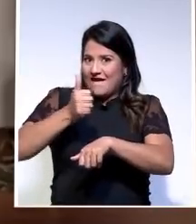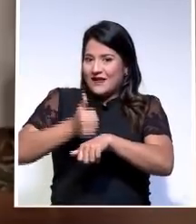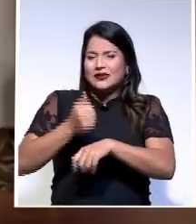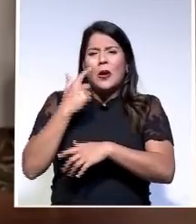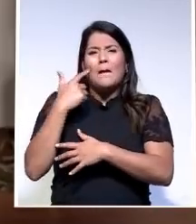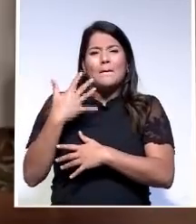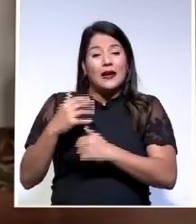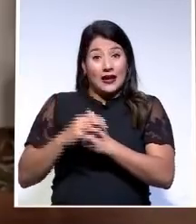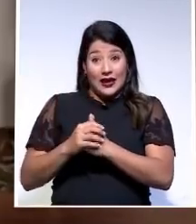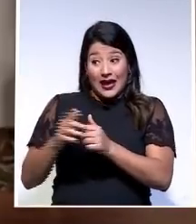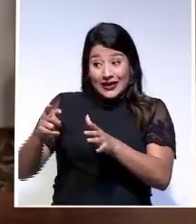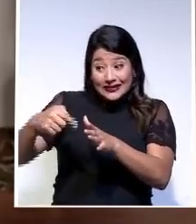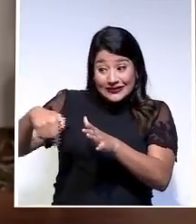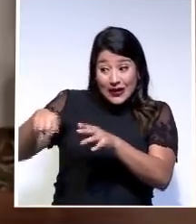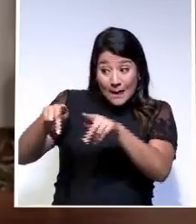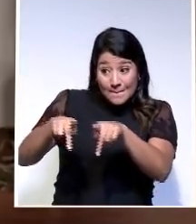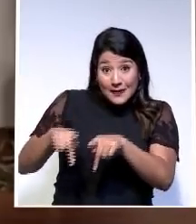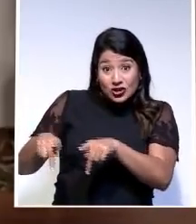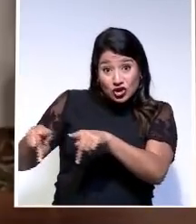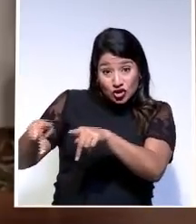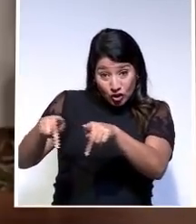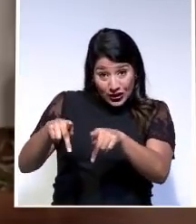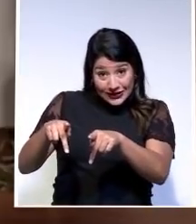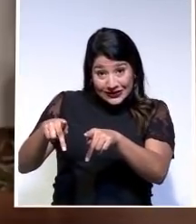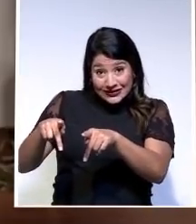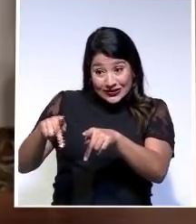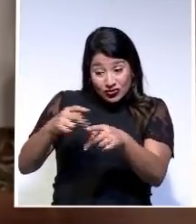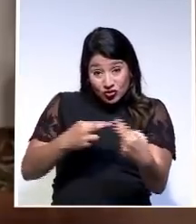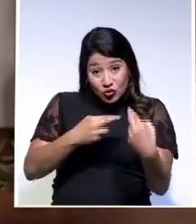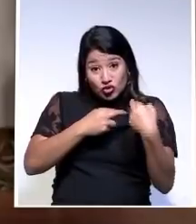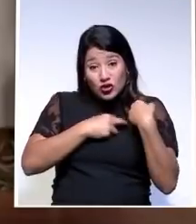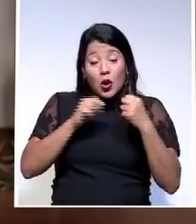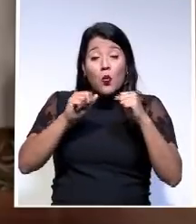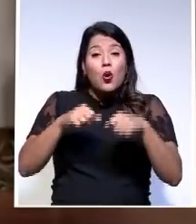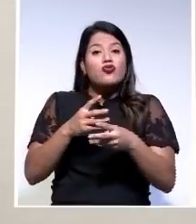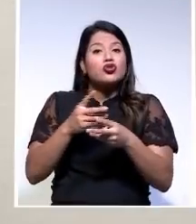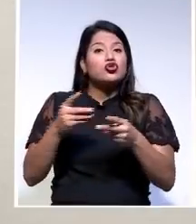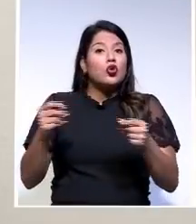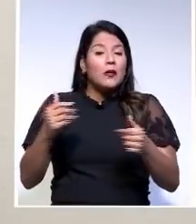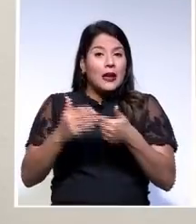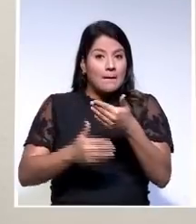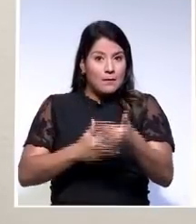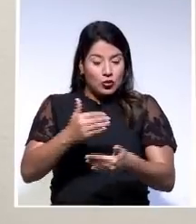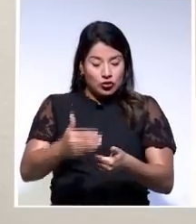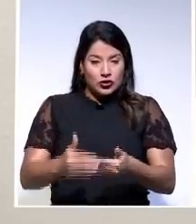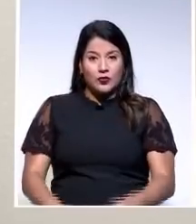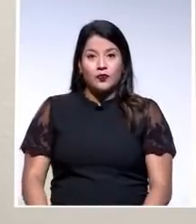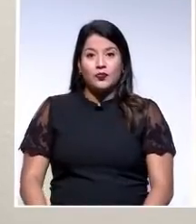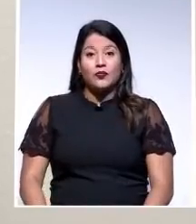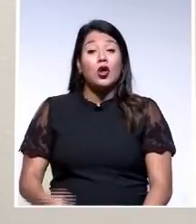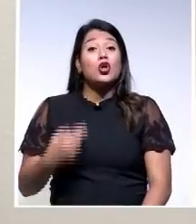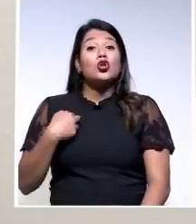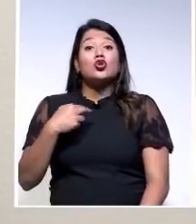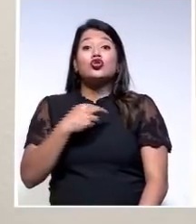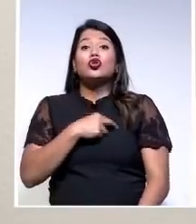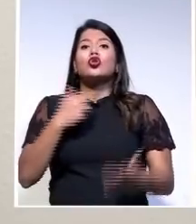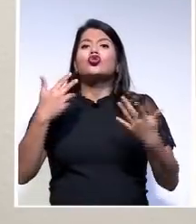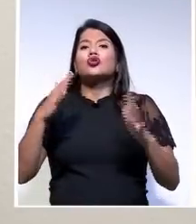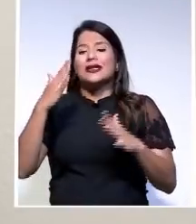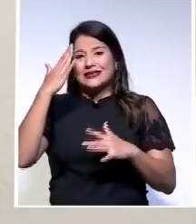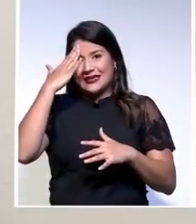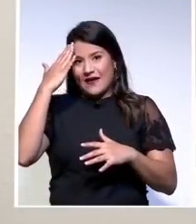Tribunal Electoral Interno resuelva los procesos que se presenten. Para este momento ya sabemos que Carolina Hidalgo ganó